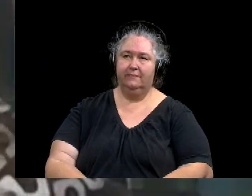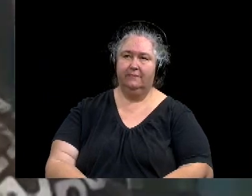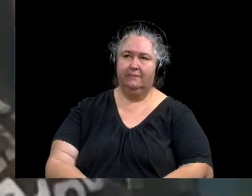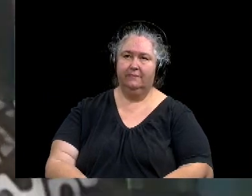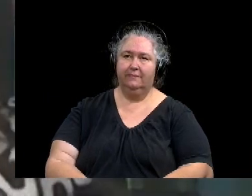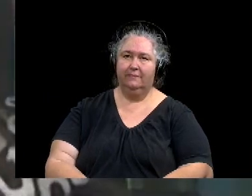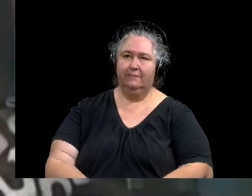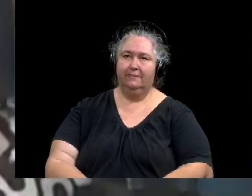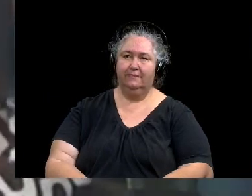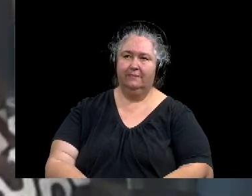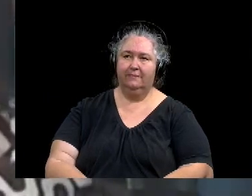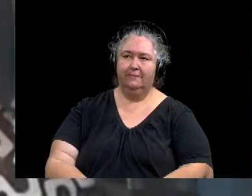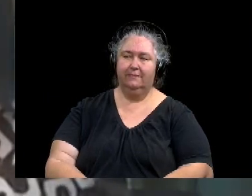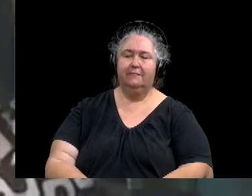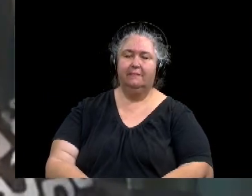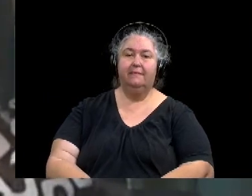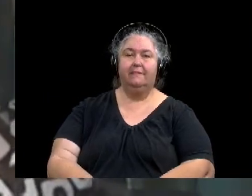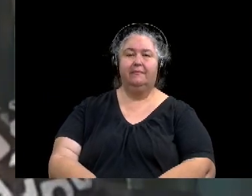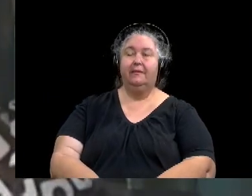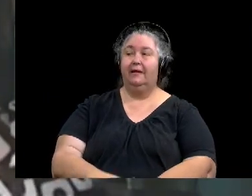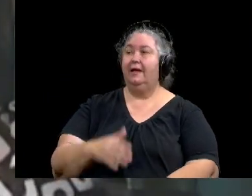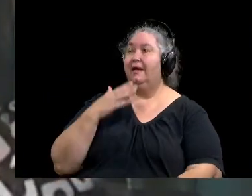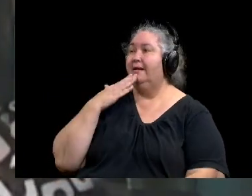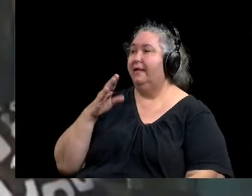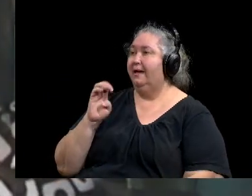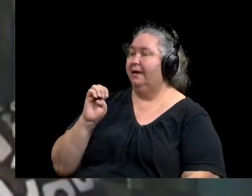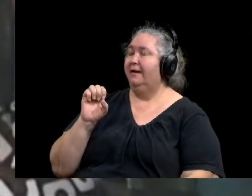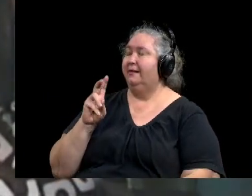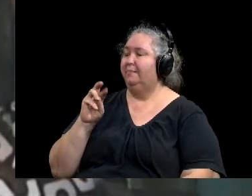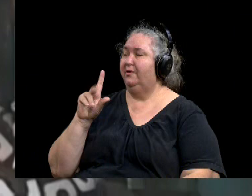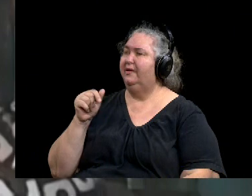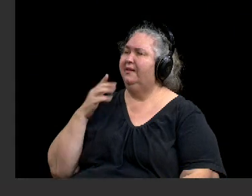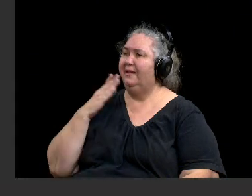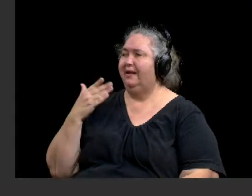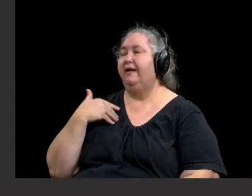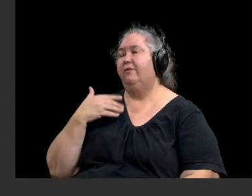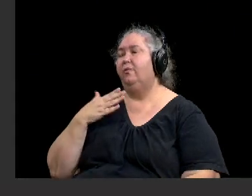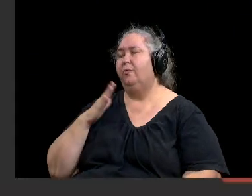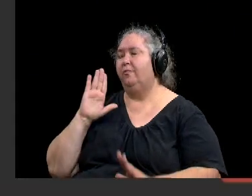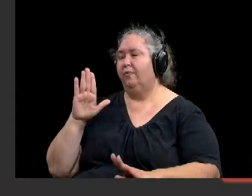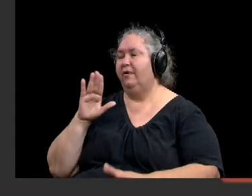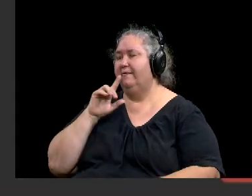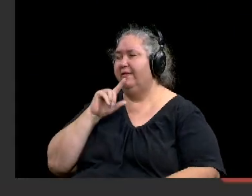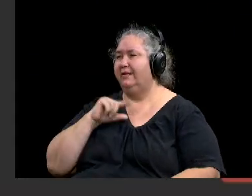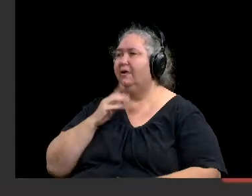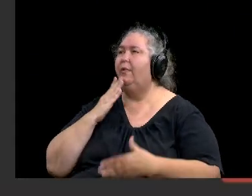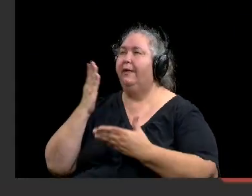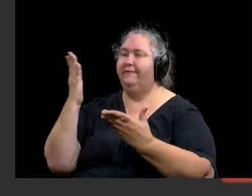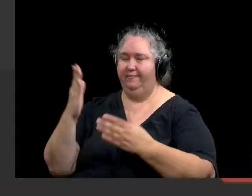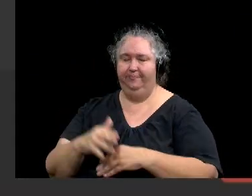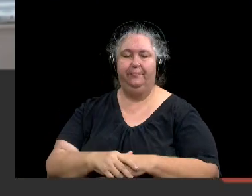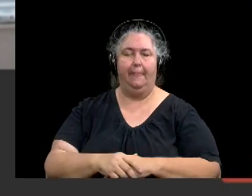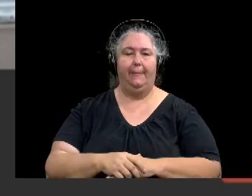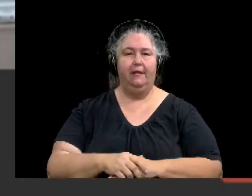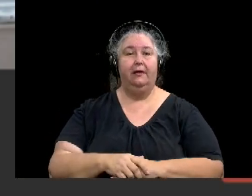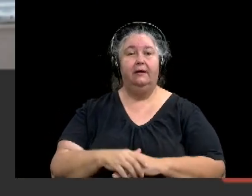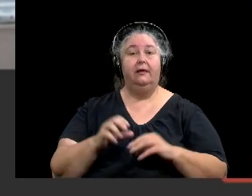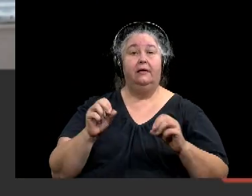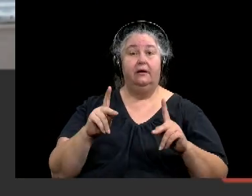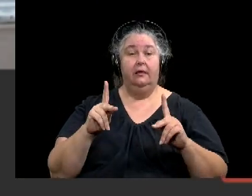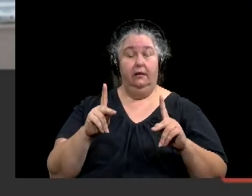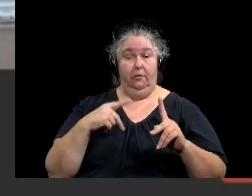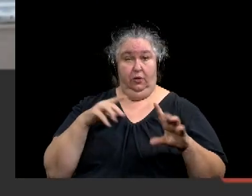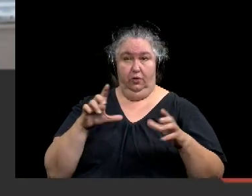wccc.tv. Thank you, Esmeralda. Thank you so much, and have a good Thanksgiving. Okay, we're doing